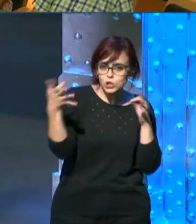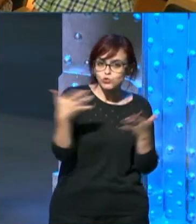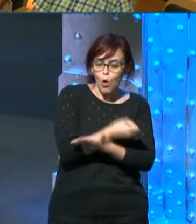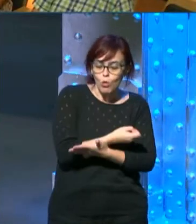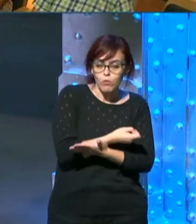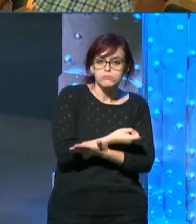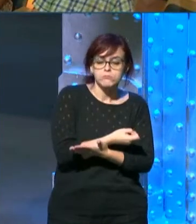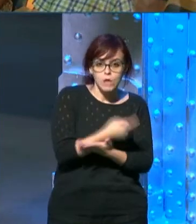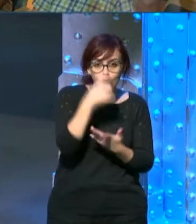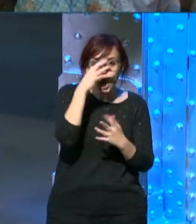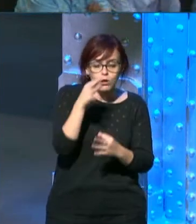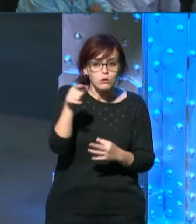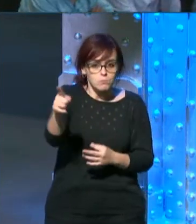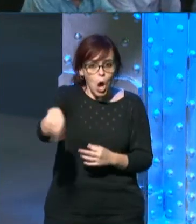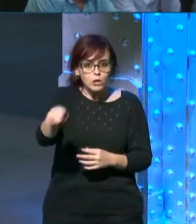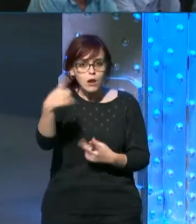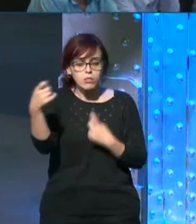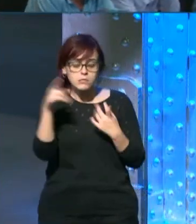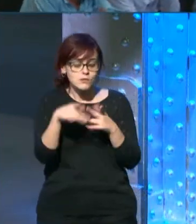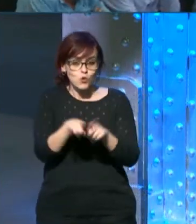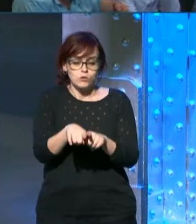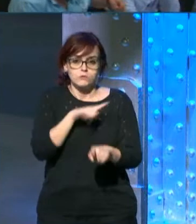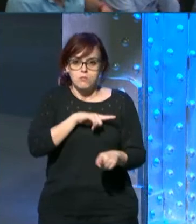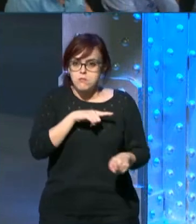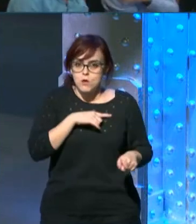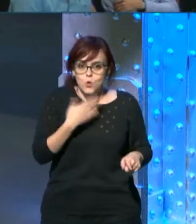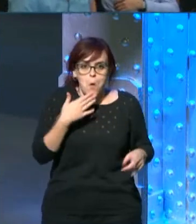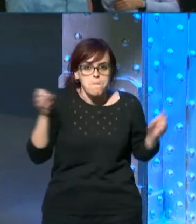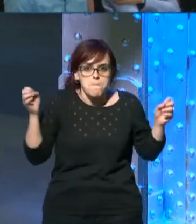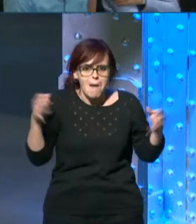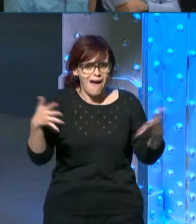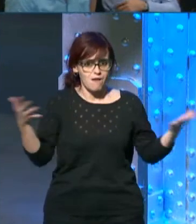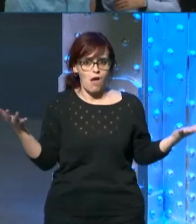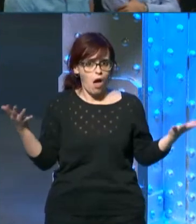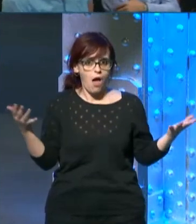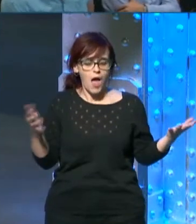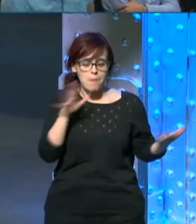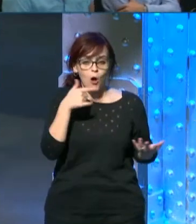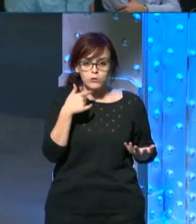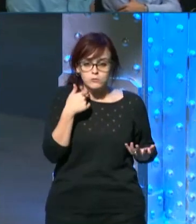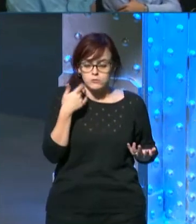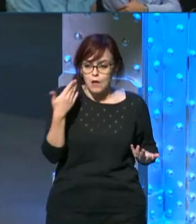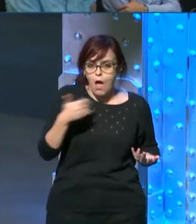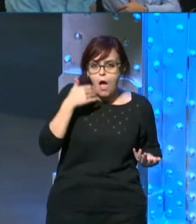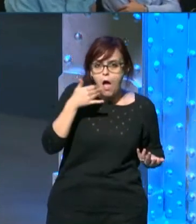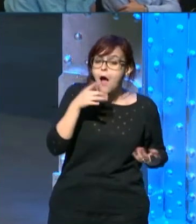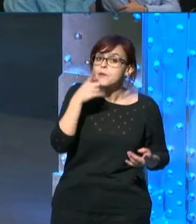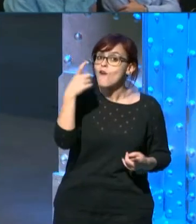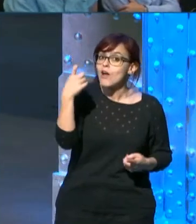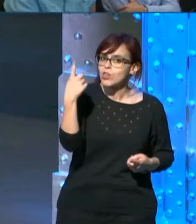pareció arte de magia, ¿vale? Era una combinación ya que poco se podía superar, pero quedaba